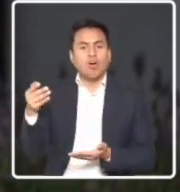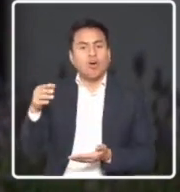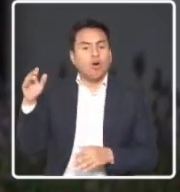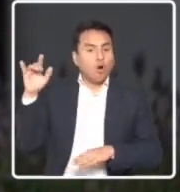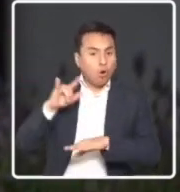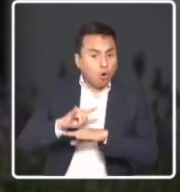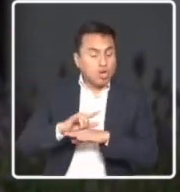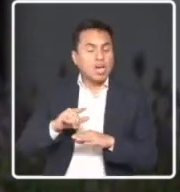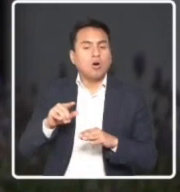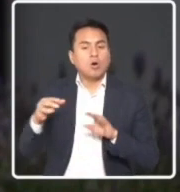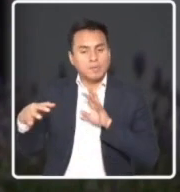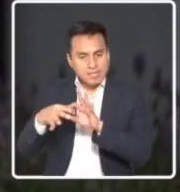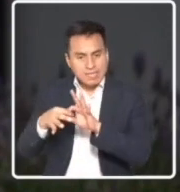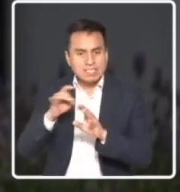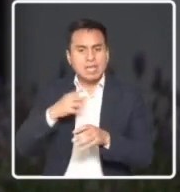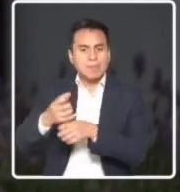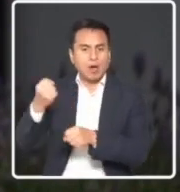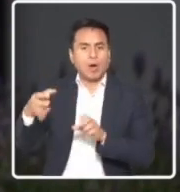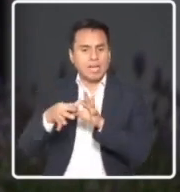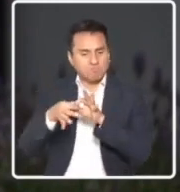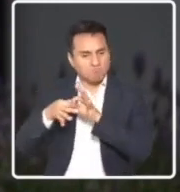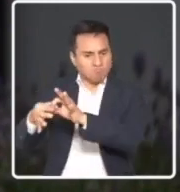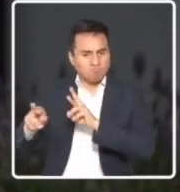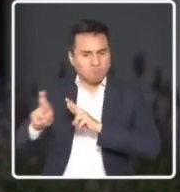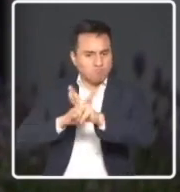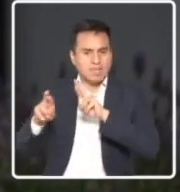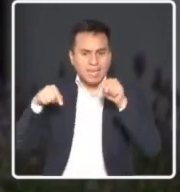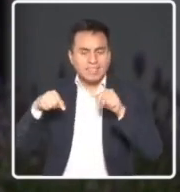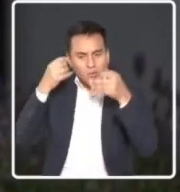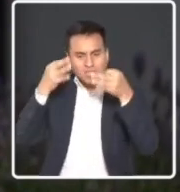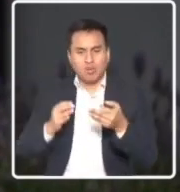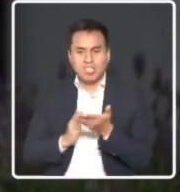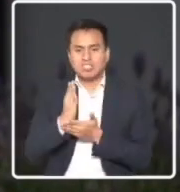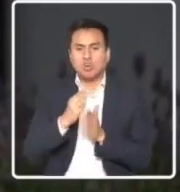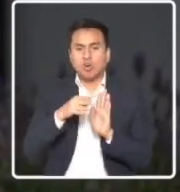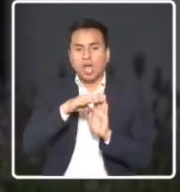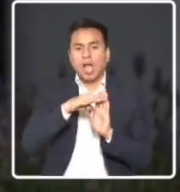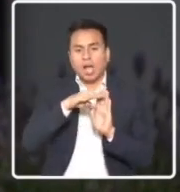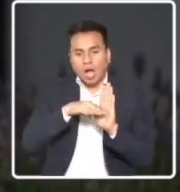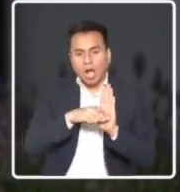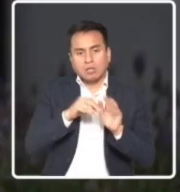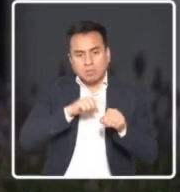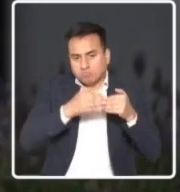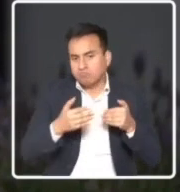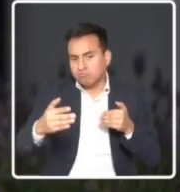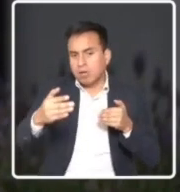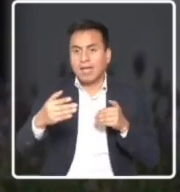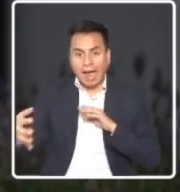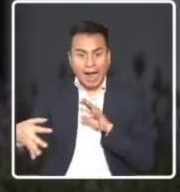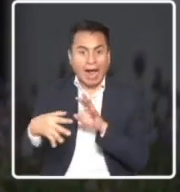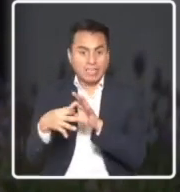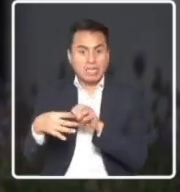a relanzar la relación entre Chile y Paraguay. Estoy convencido de que este va a ser el inicio de un capítulo que no solamente nos va a